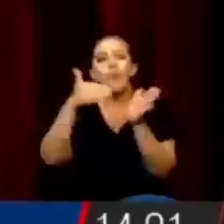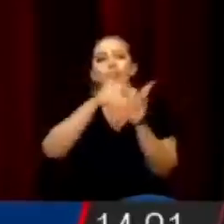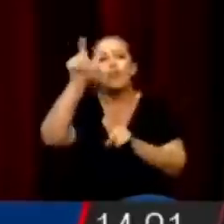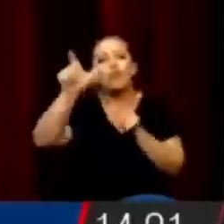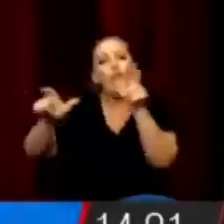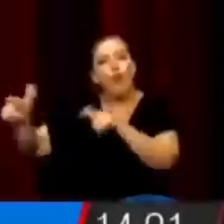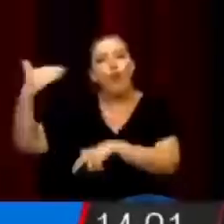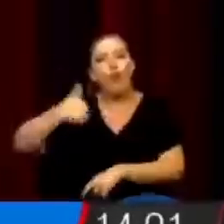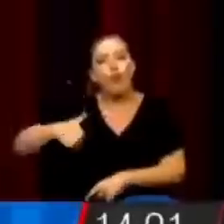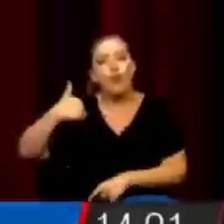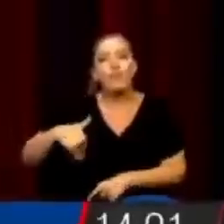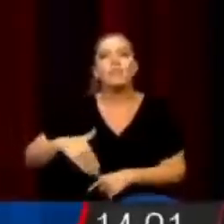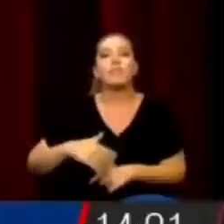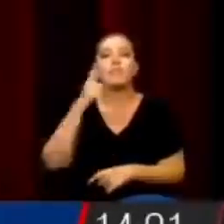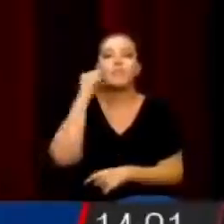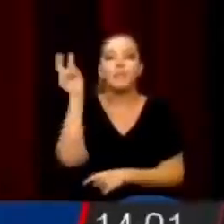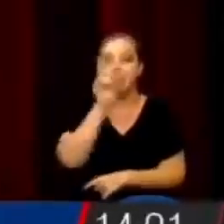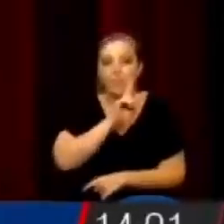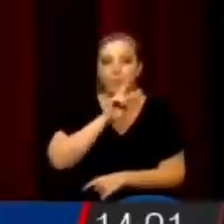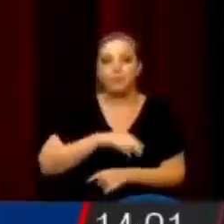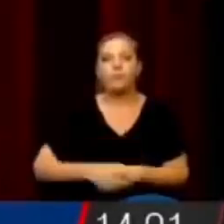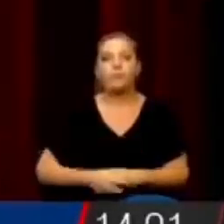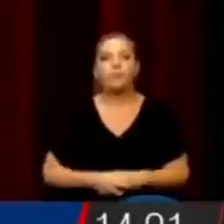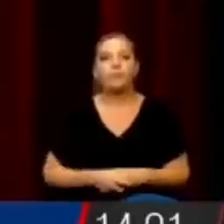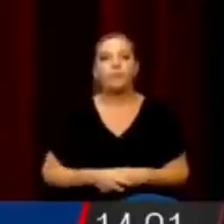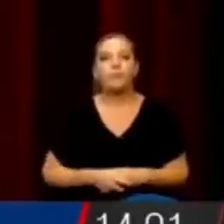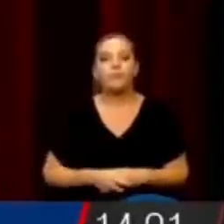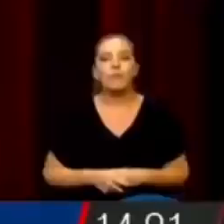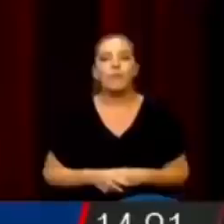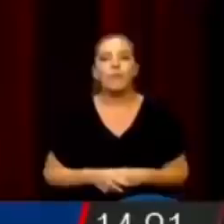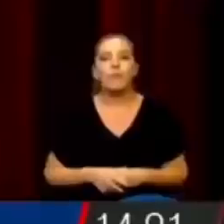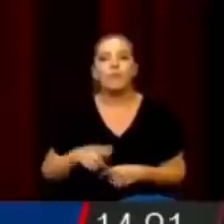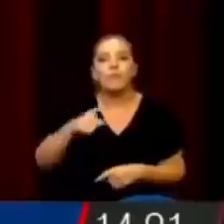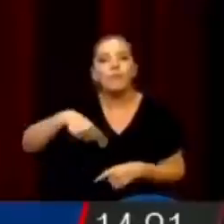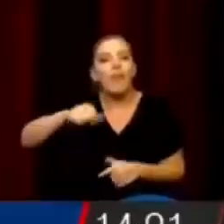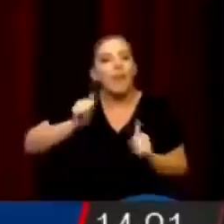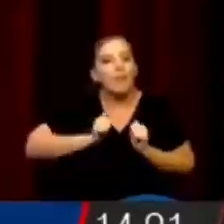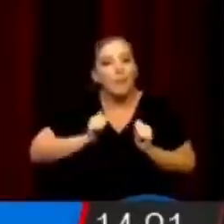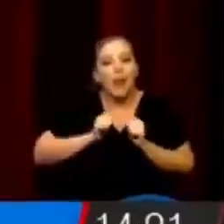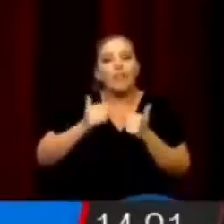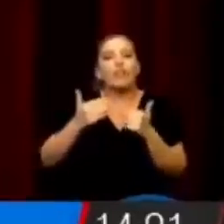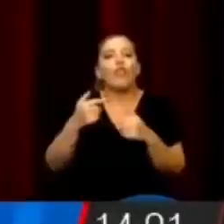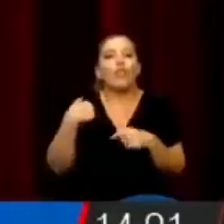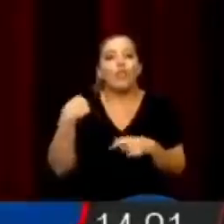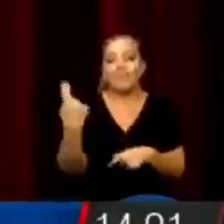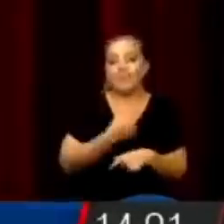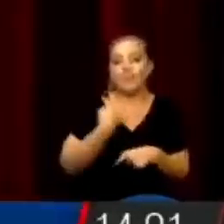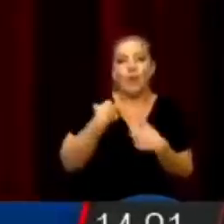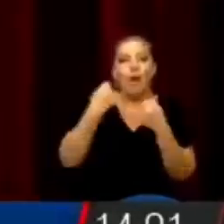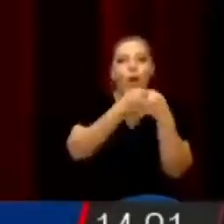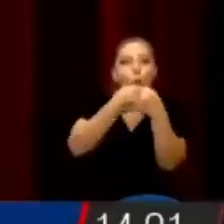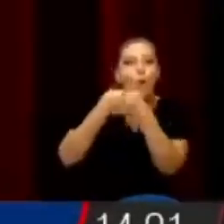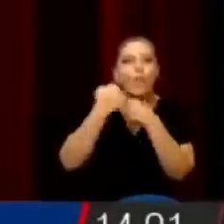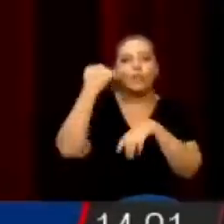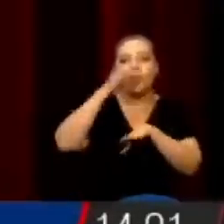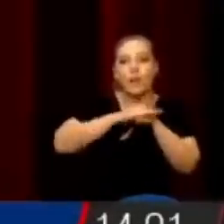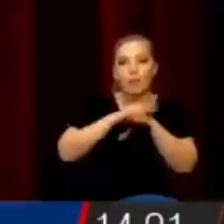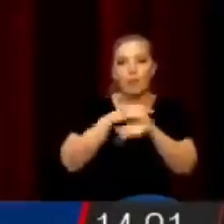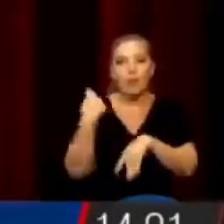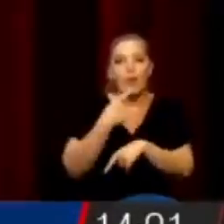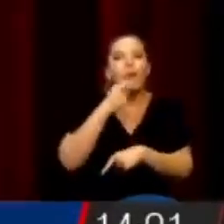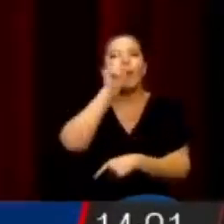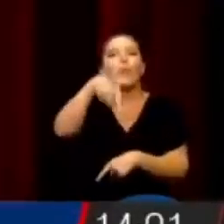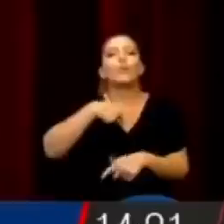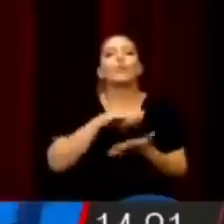argentinas que esperan que de nuestros acuerdos y de nuestra responsabilidad surjan las